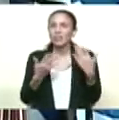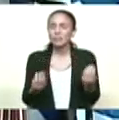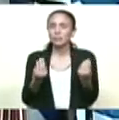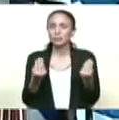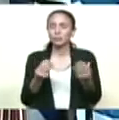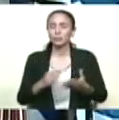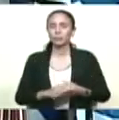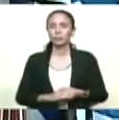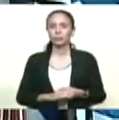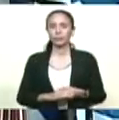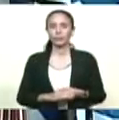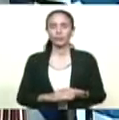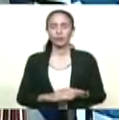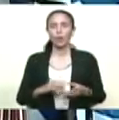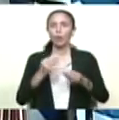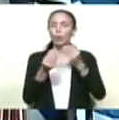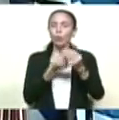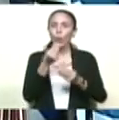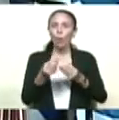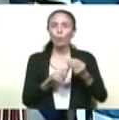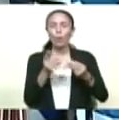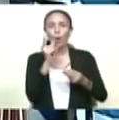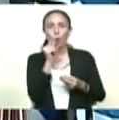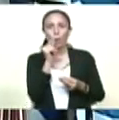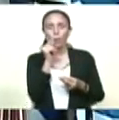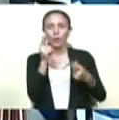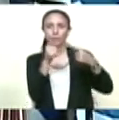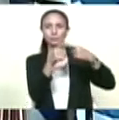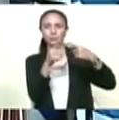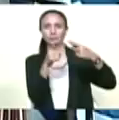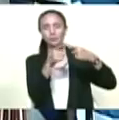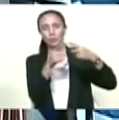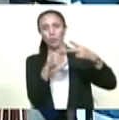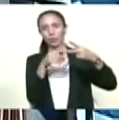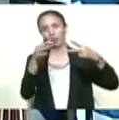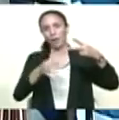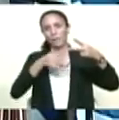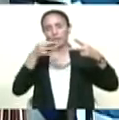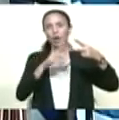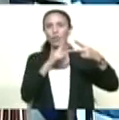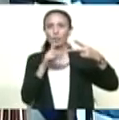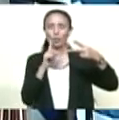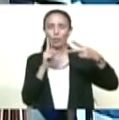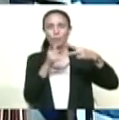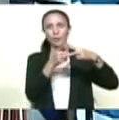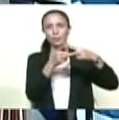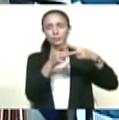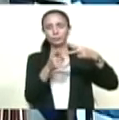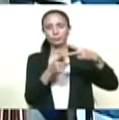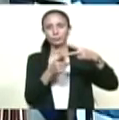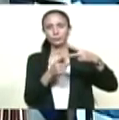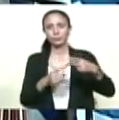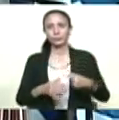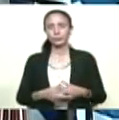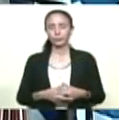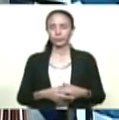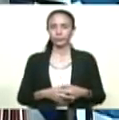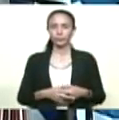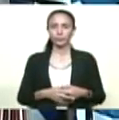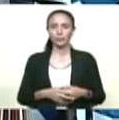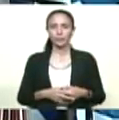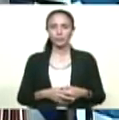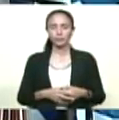ciudadanos bernardo mommer de grave que por cierto tiene cuatro nacionalidades